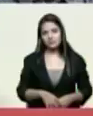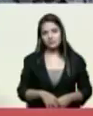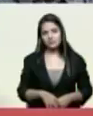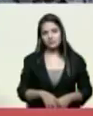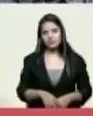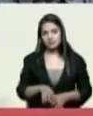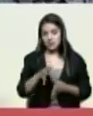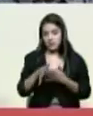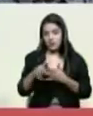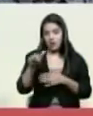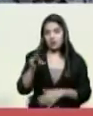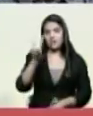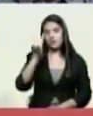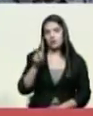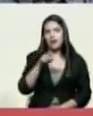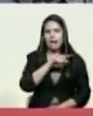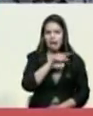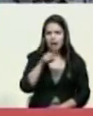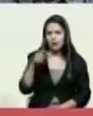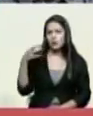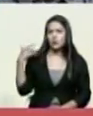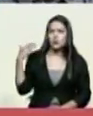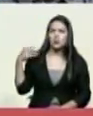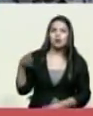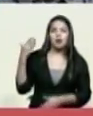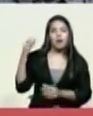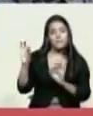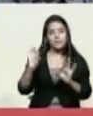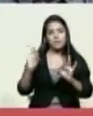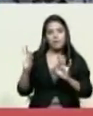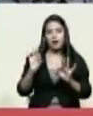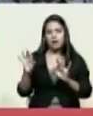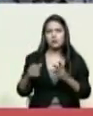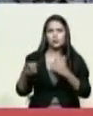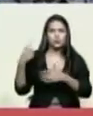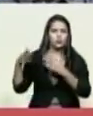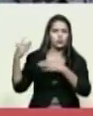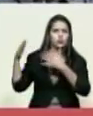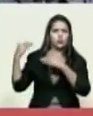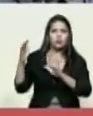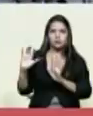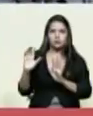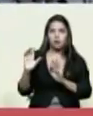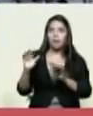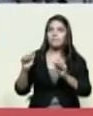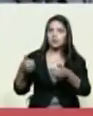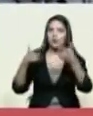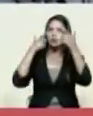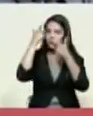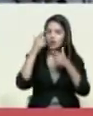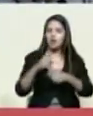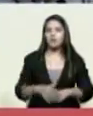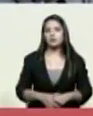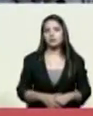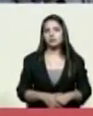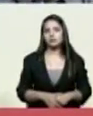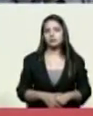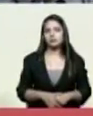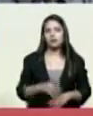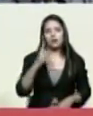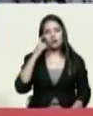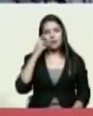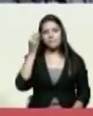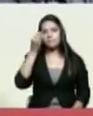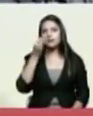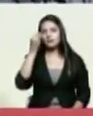Eso que está ocurriendo aquí en Venezuela lo vienen ellos preparando desde hace mucho tiempo, desde que llegó el comandante Chávez al poder. Pensaron que